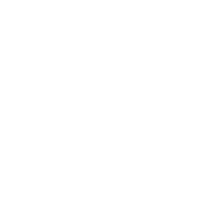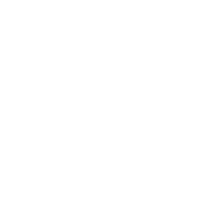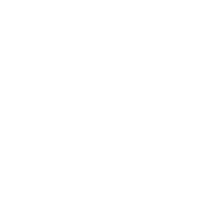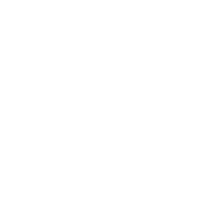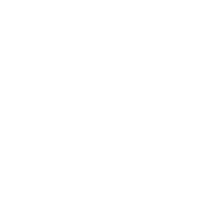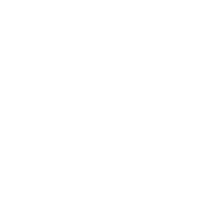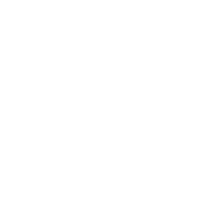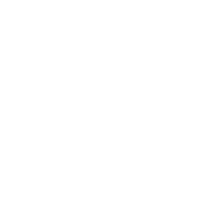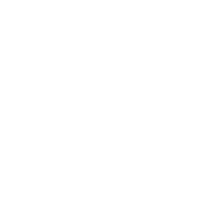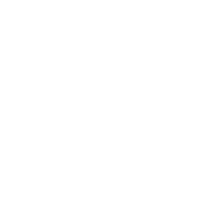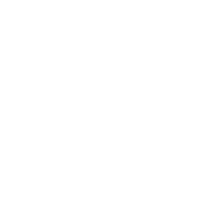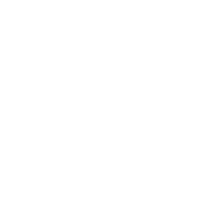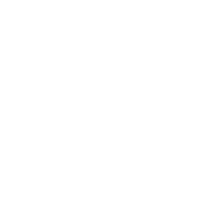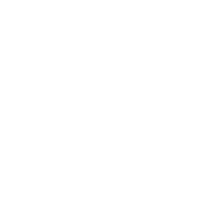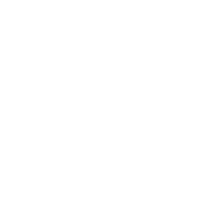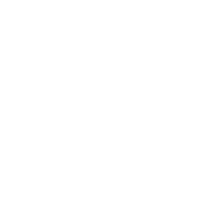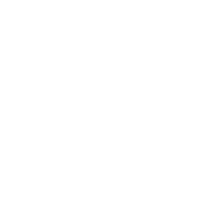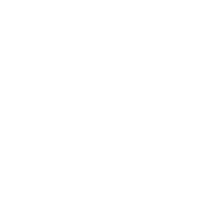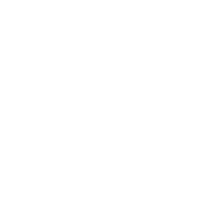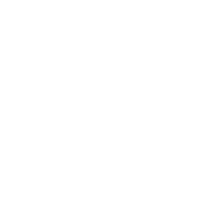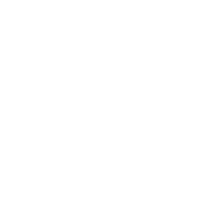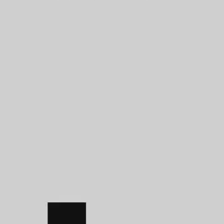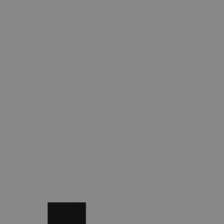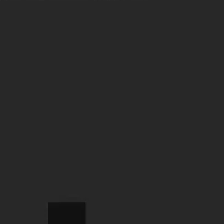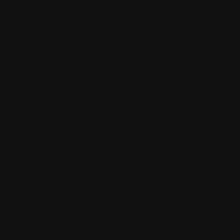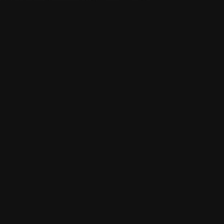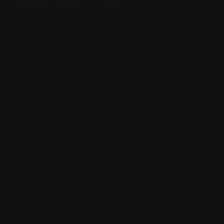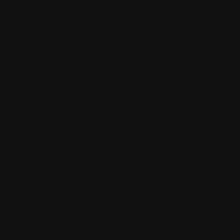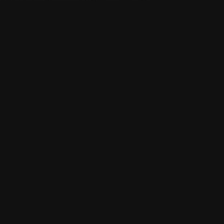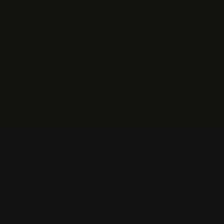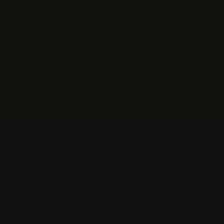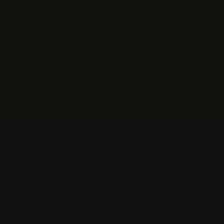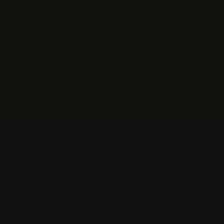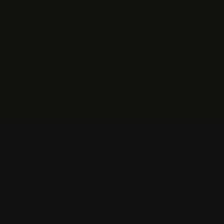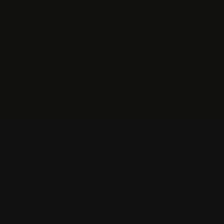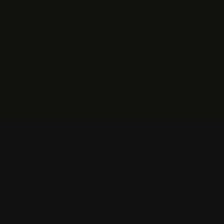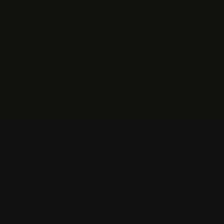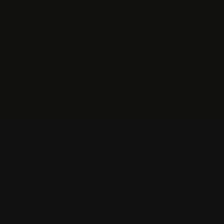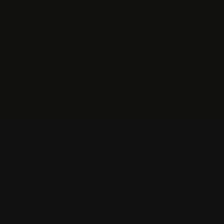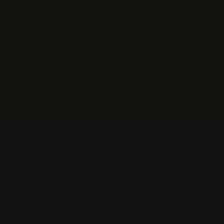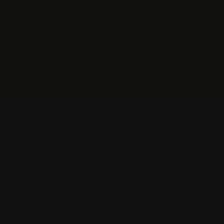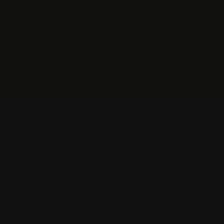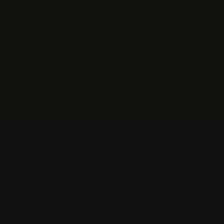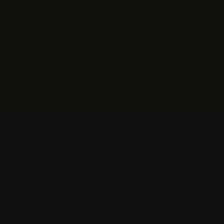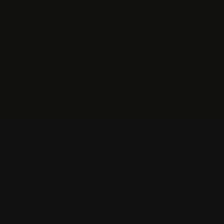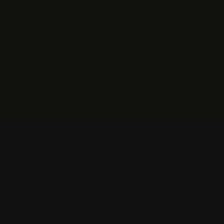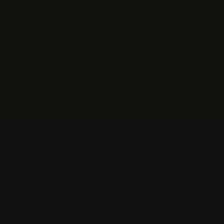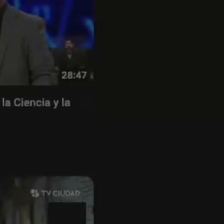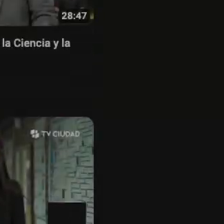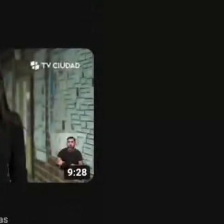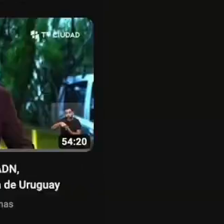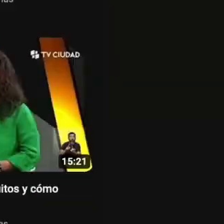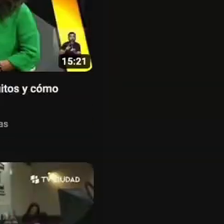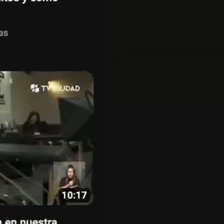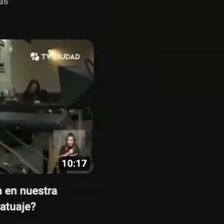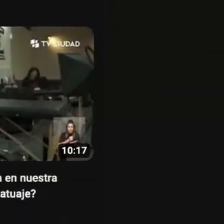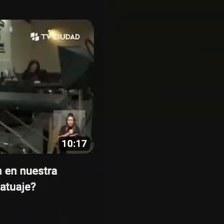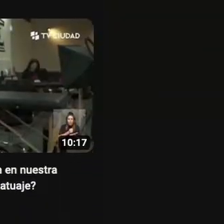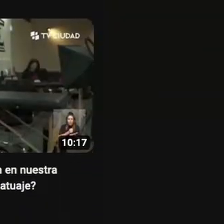Vico Uruguay, líder en biología molecular, auspicia y apoya la difusión de los principales contenidos de